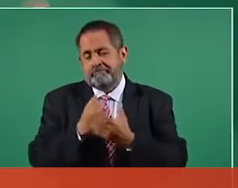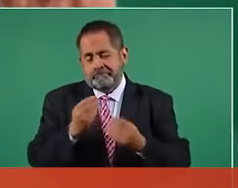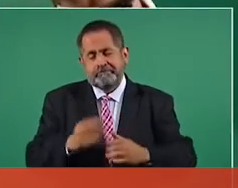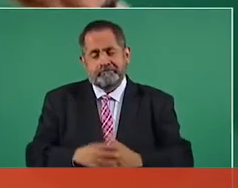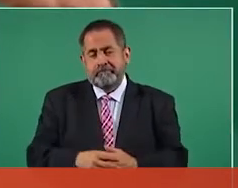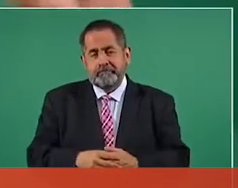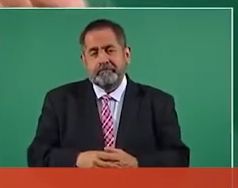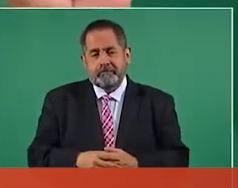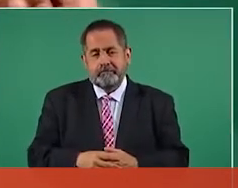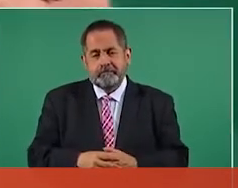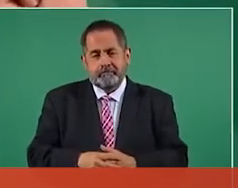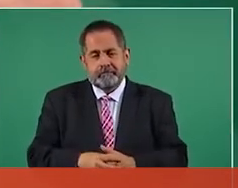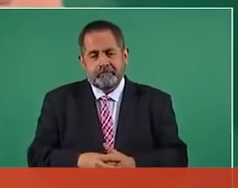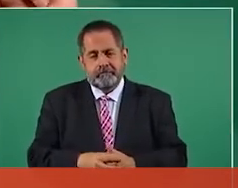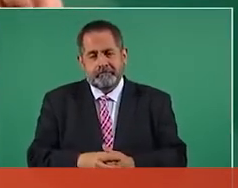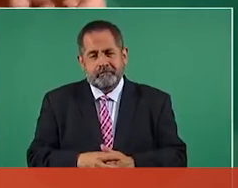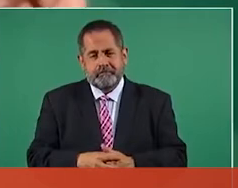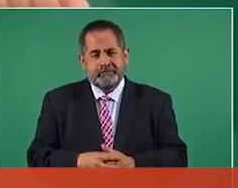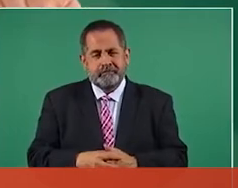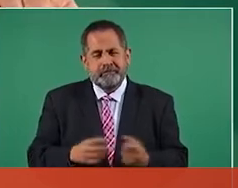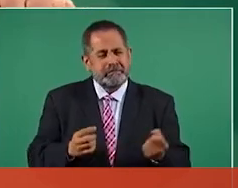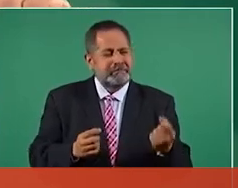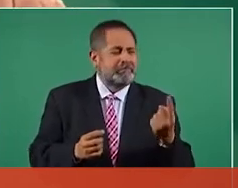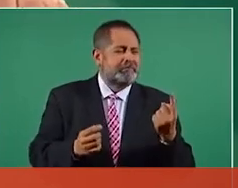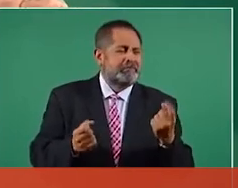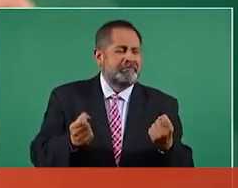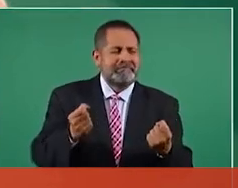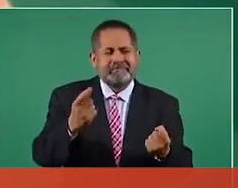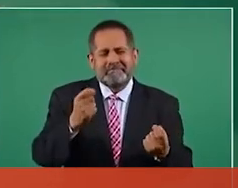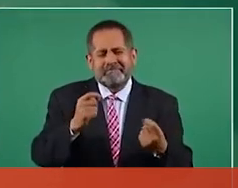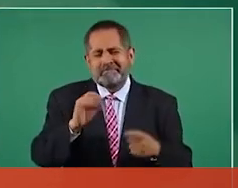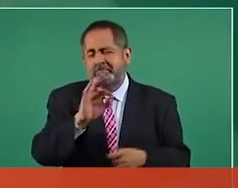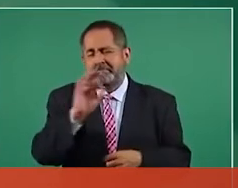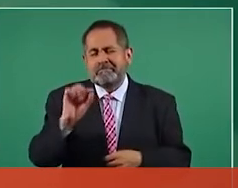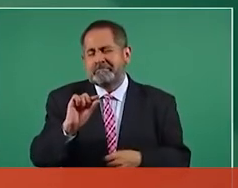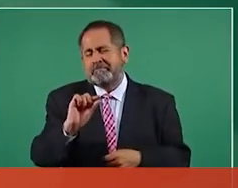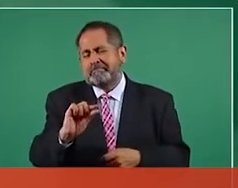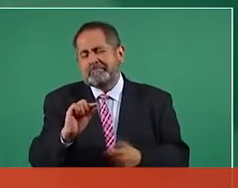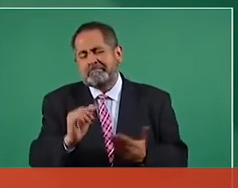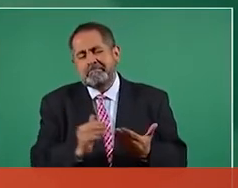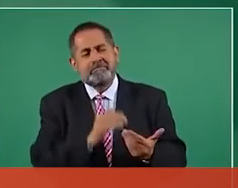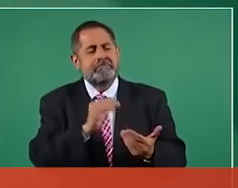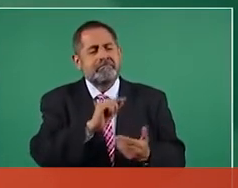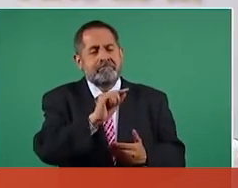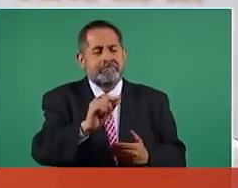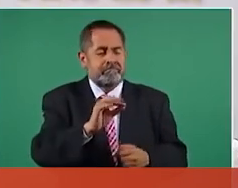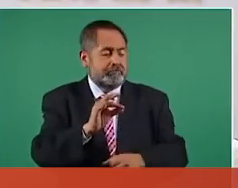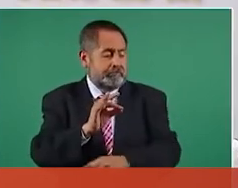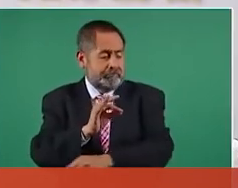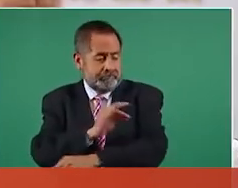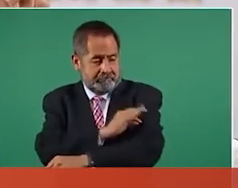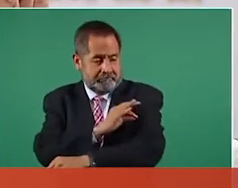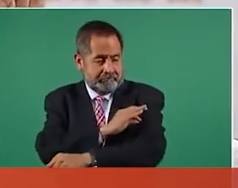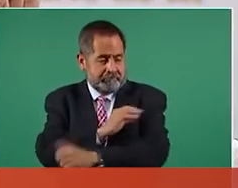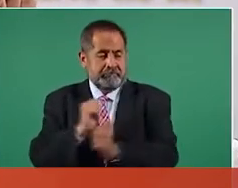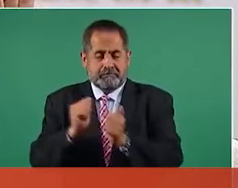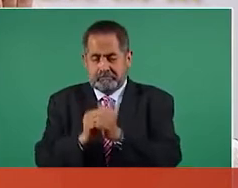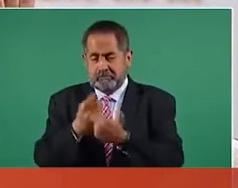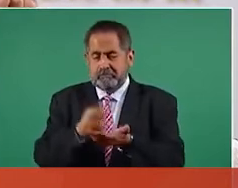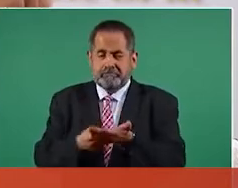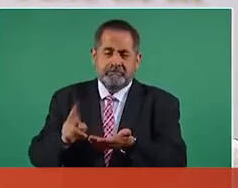Hay un porcentaje, pero mínimo, de personas que estando